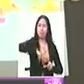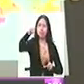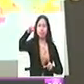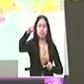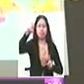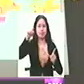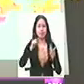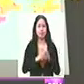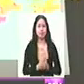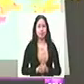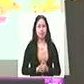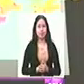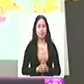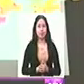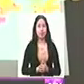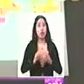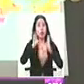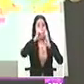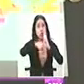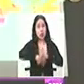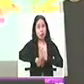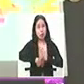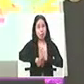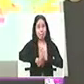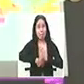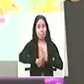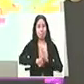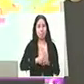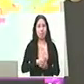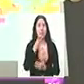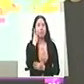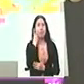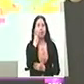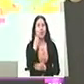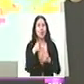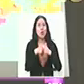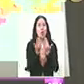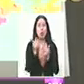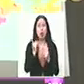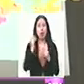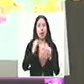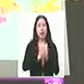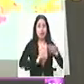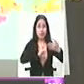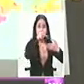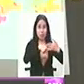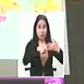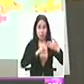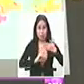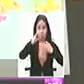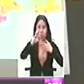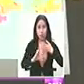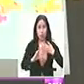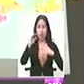situación de ascenso, y posteriormente estamos viendo cómo septiembre y ahora octubre